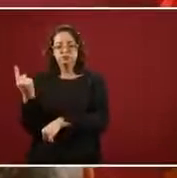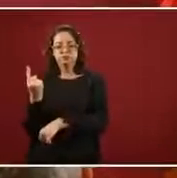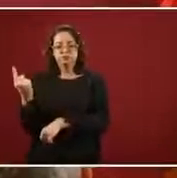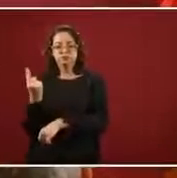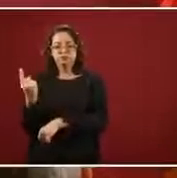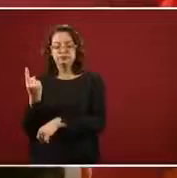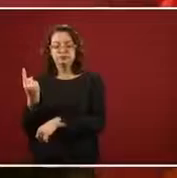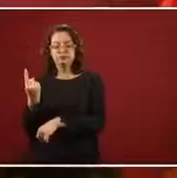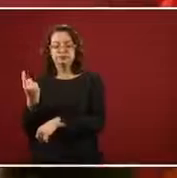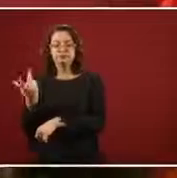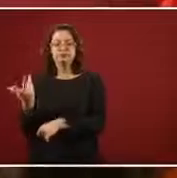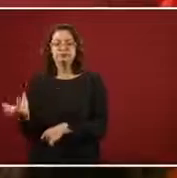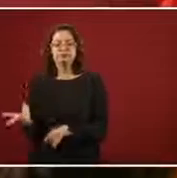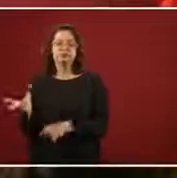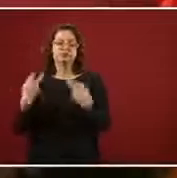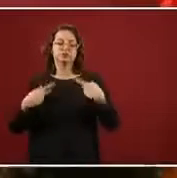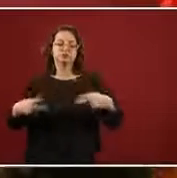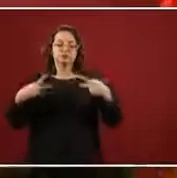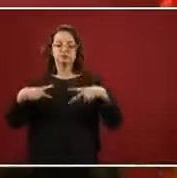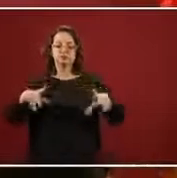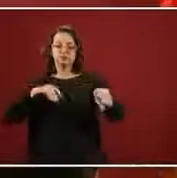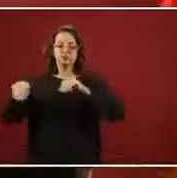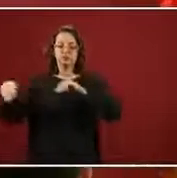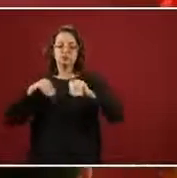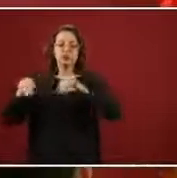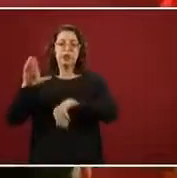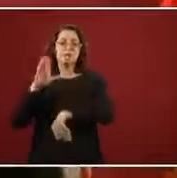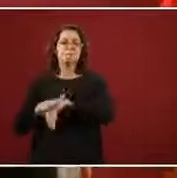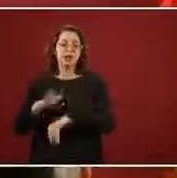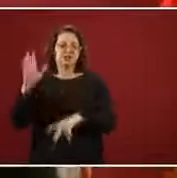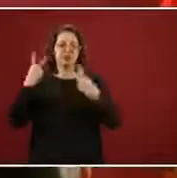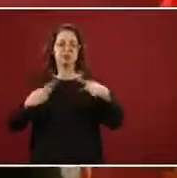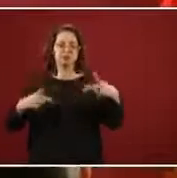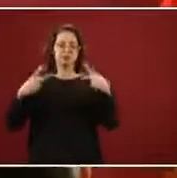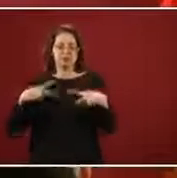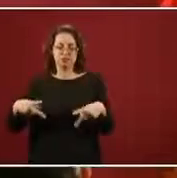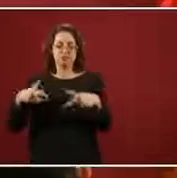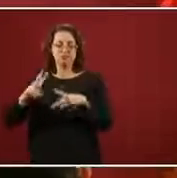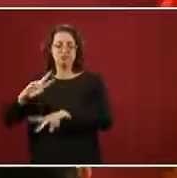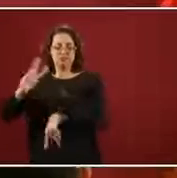el movimiento de pasajeros, que es mayor.